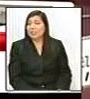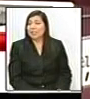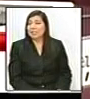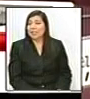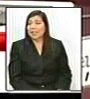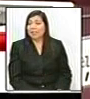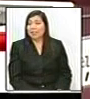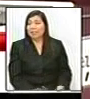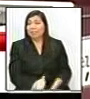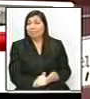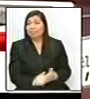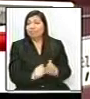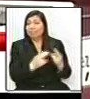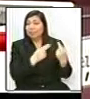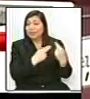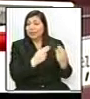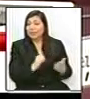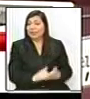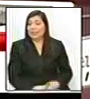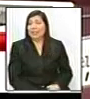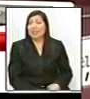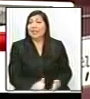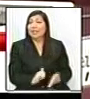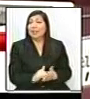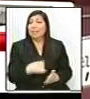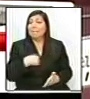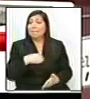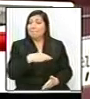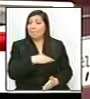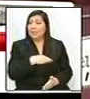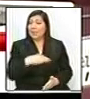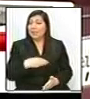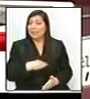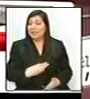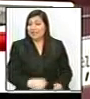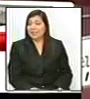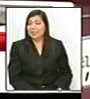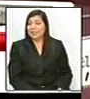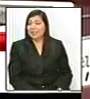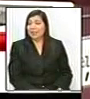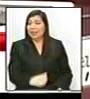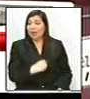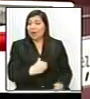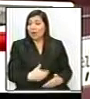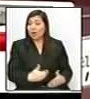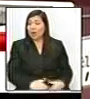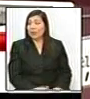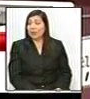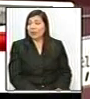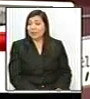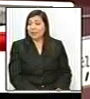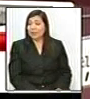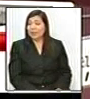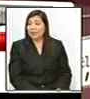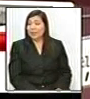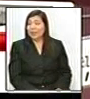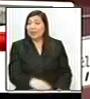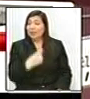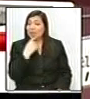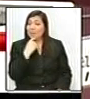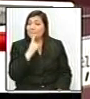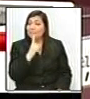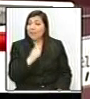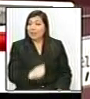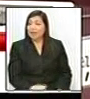pretexto o los responsables, que es los ministerios. Entonces, ministro, yo le hago esta pregunta y